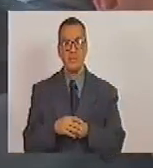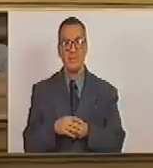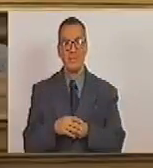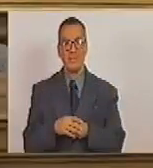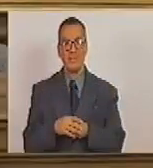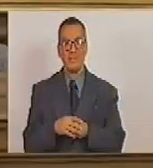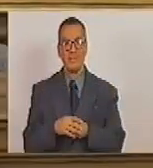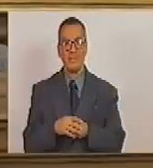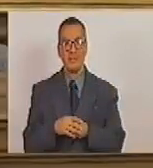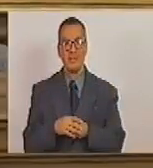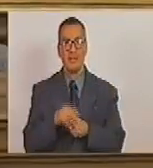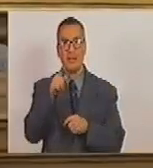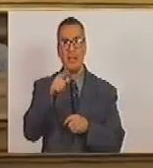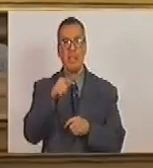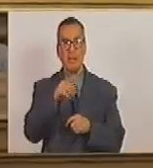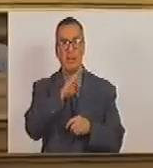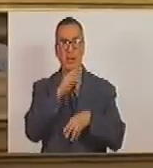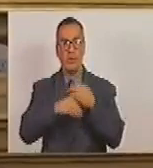Lo consigna él como diputado.